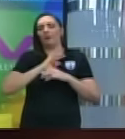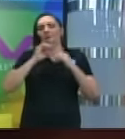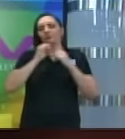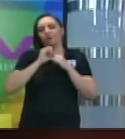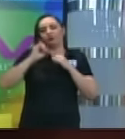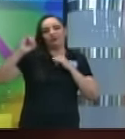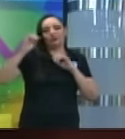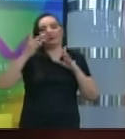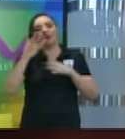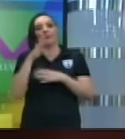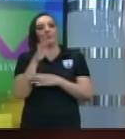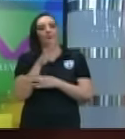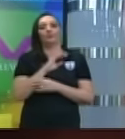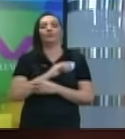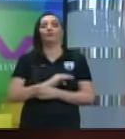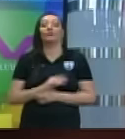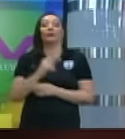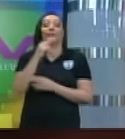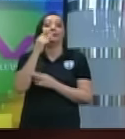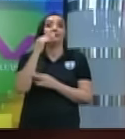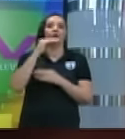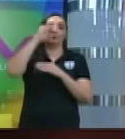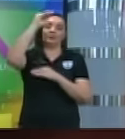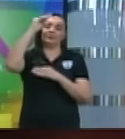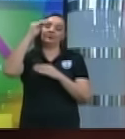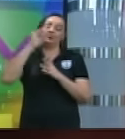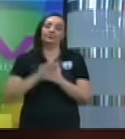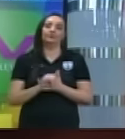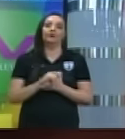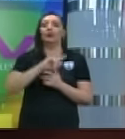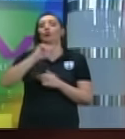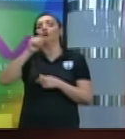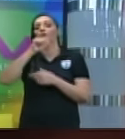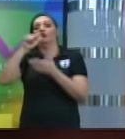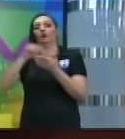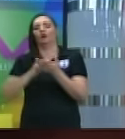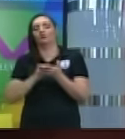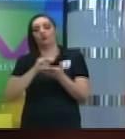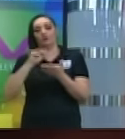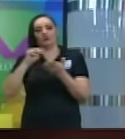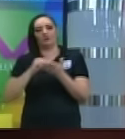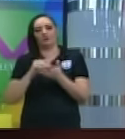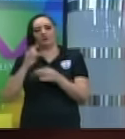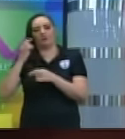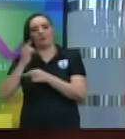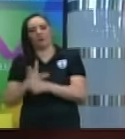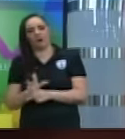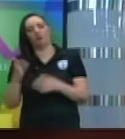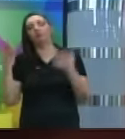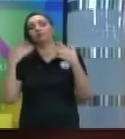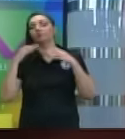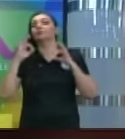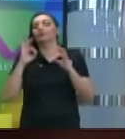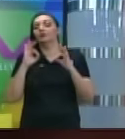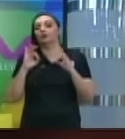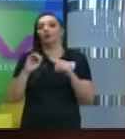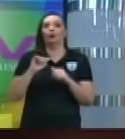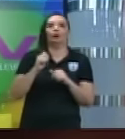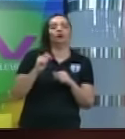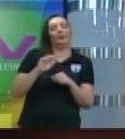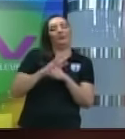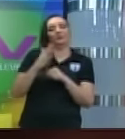a ocasional, 25 grados la máxima. Y fuera de Monterrey, algunos municipios temprano, ambiente fresco, en partes alta